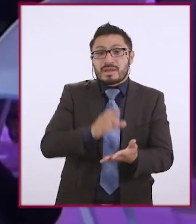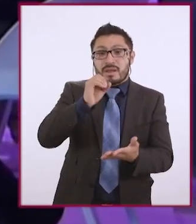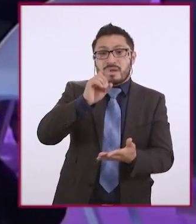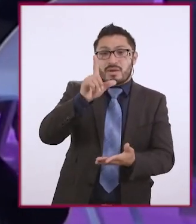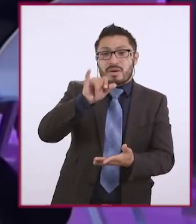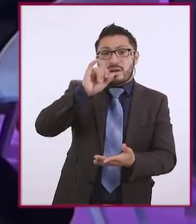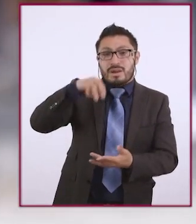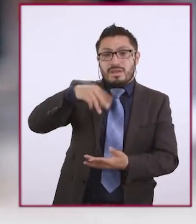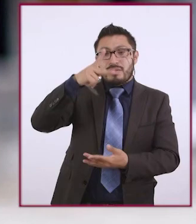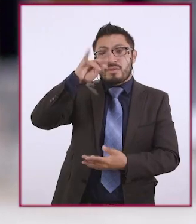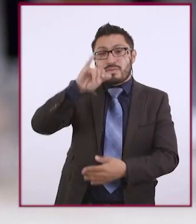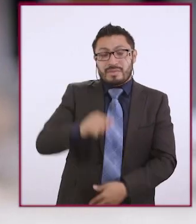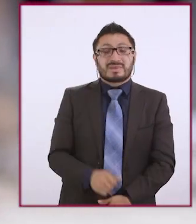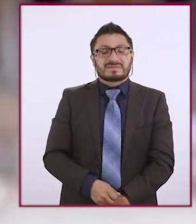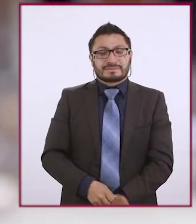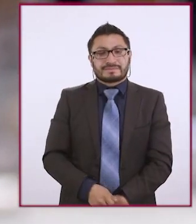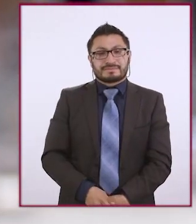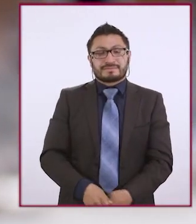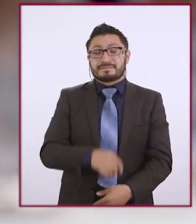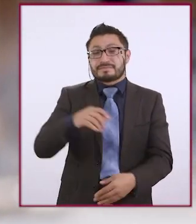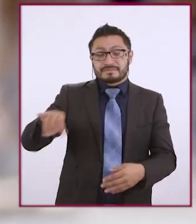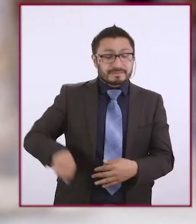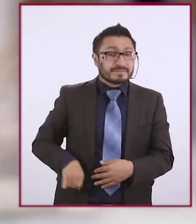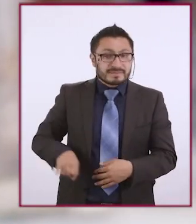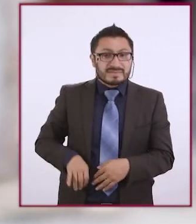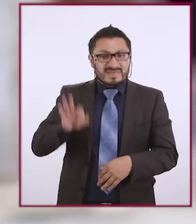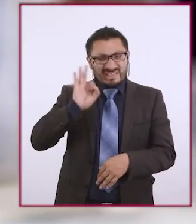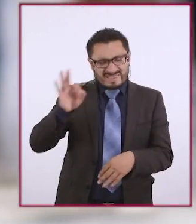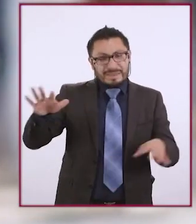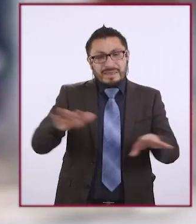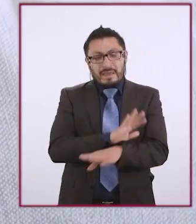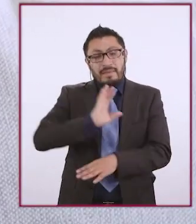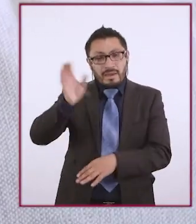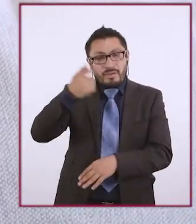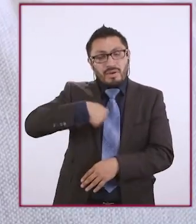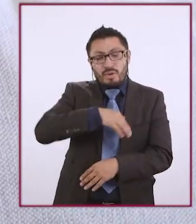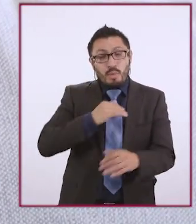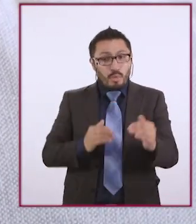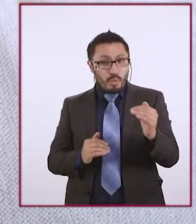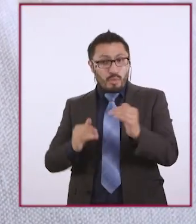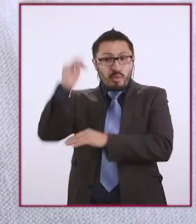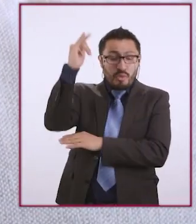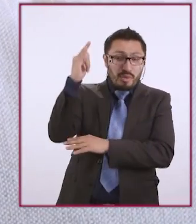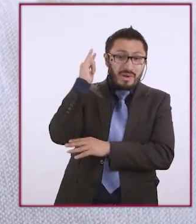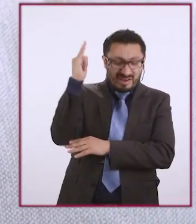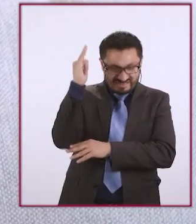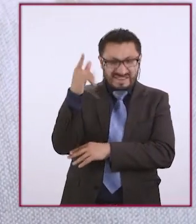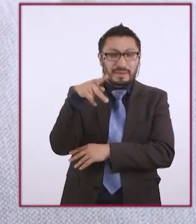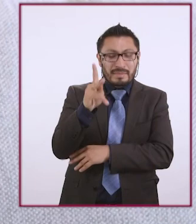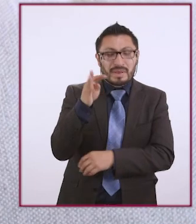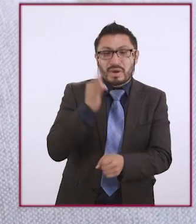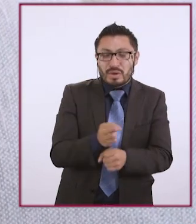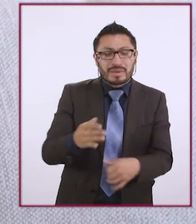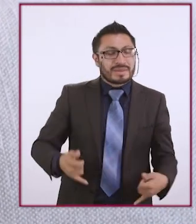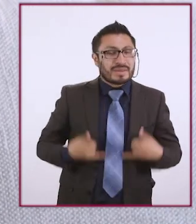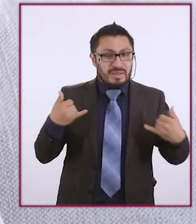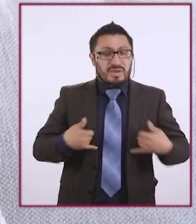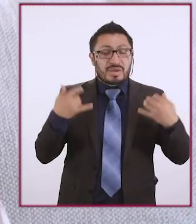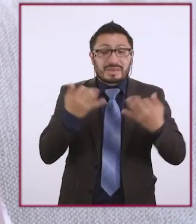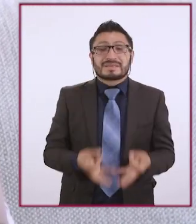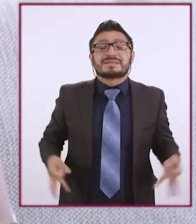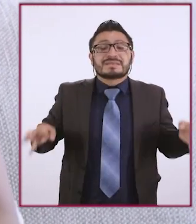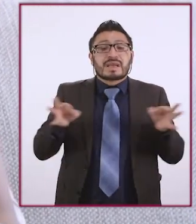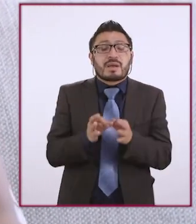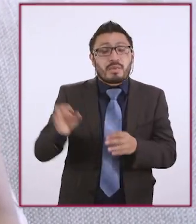Olimpia. Nuestros intereses seguramente cambiarán cuando seamos personas adultas, pero mientras seamos jóvenes es muy importante